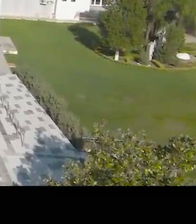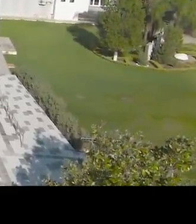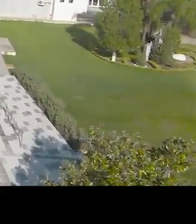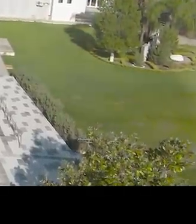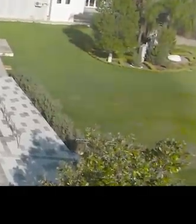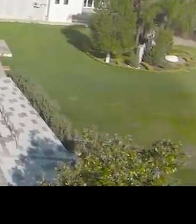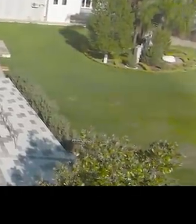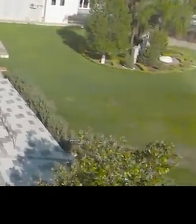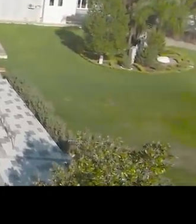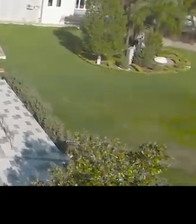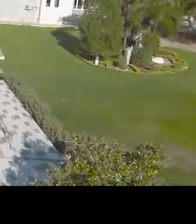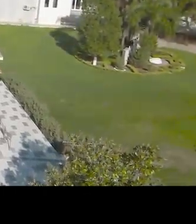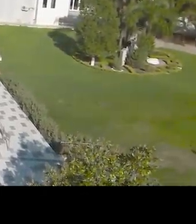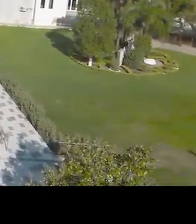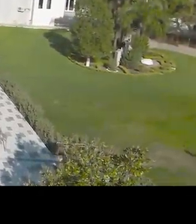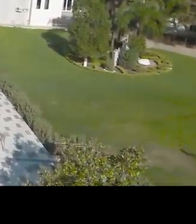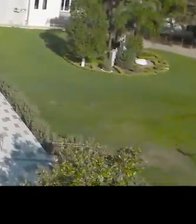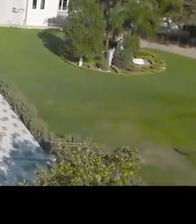Thank you.